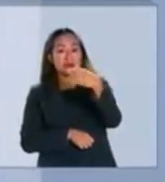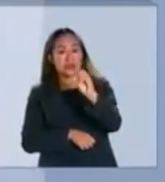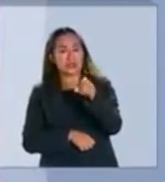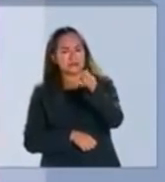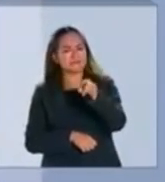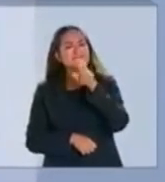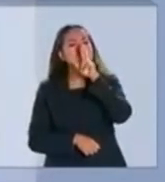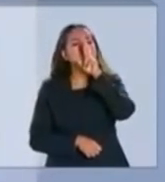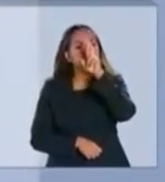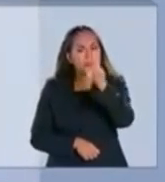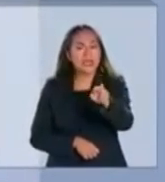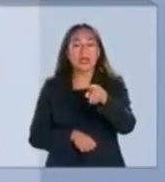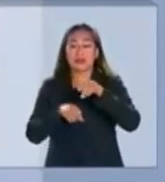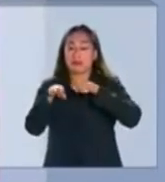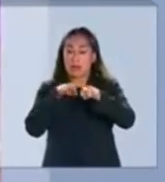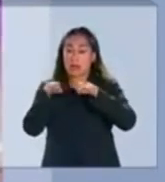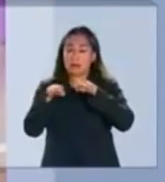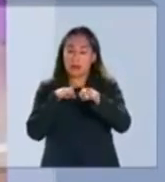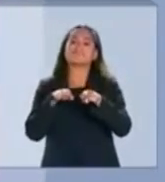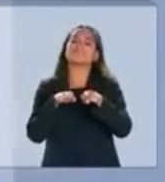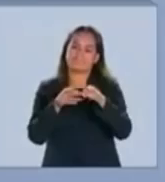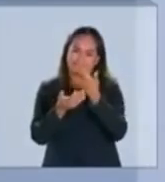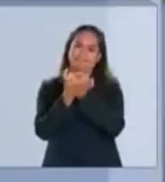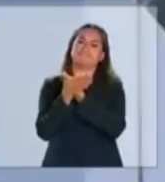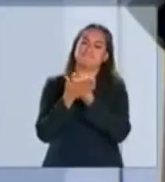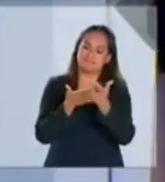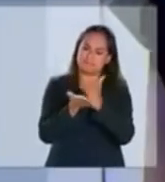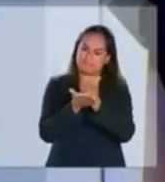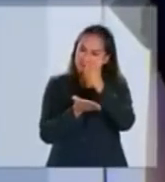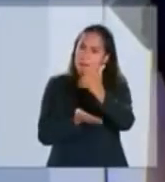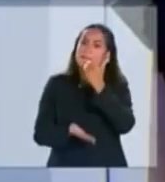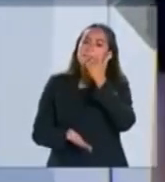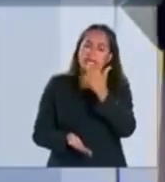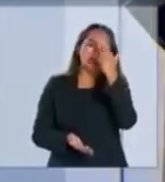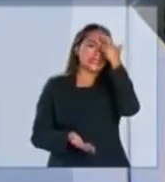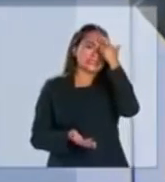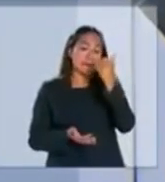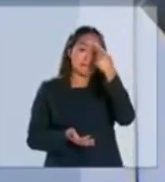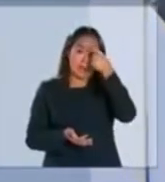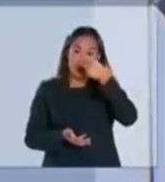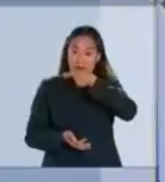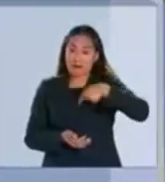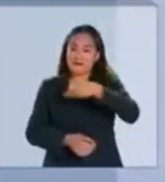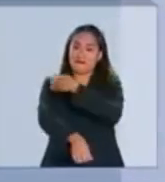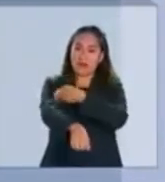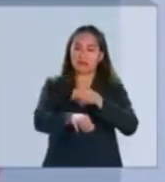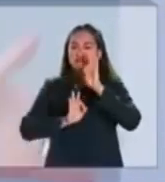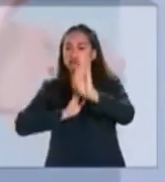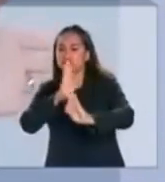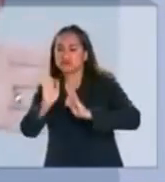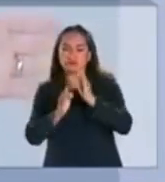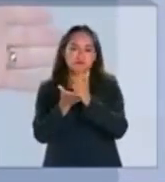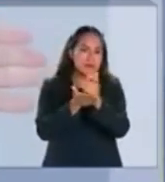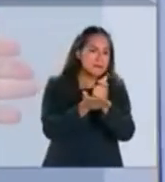trata de que el trabajo esté bien pagado para que la gente pueda sostener a su familia y tienes toda la razón aquí en baja california un jornalero en san quintín